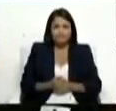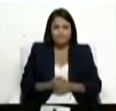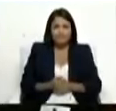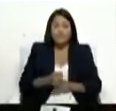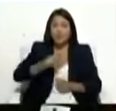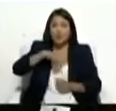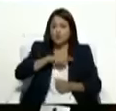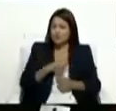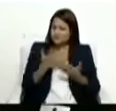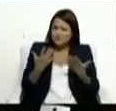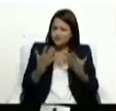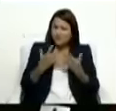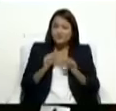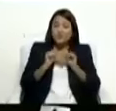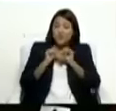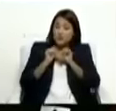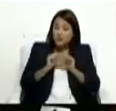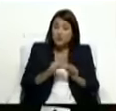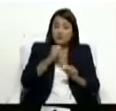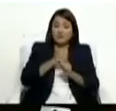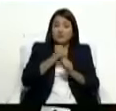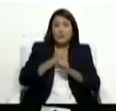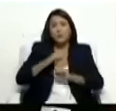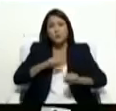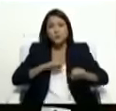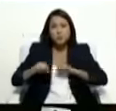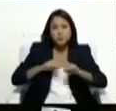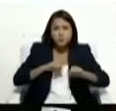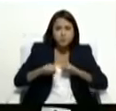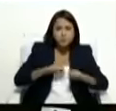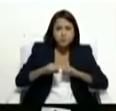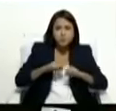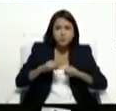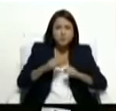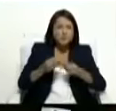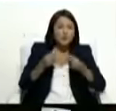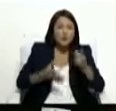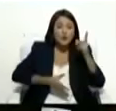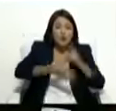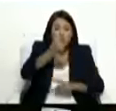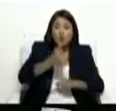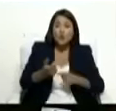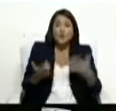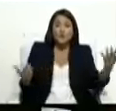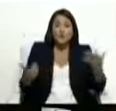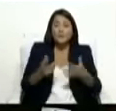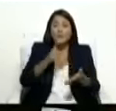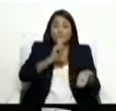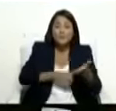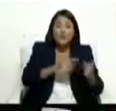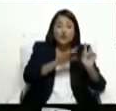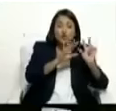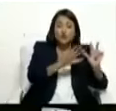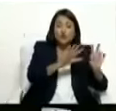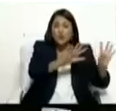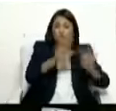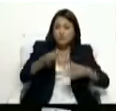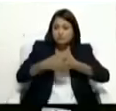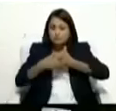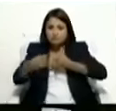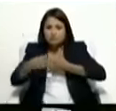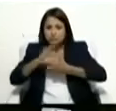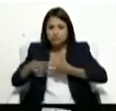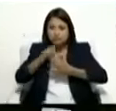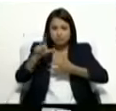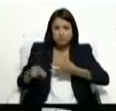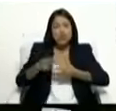seguir trabajando hasta que logremos que ese despojo que nos hicieron en 1899 y que lo único legal